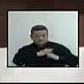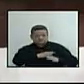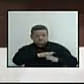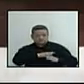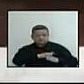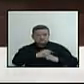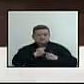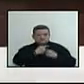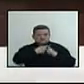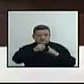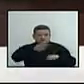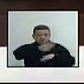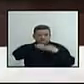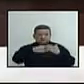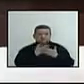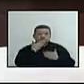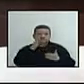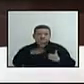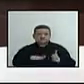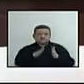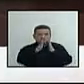tentación.